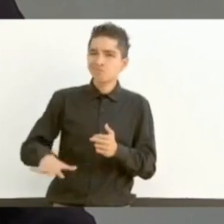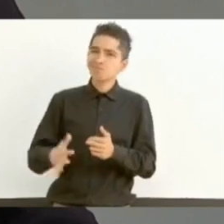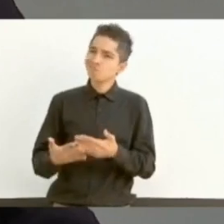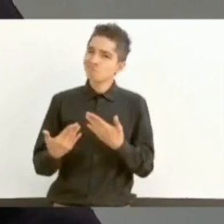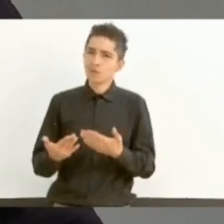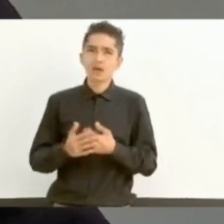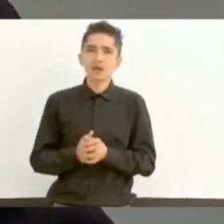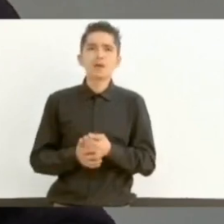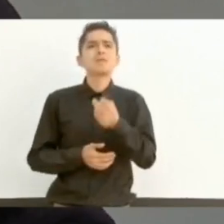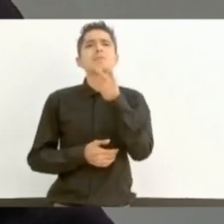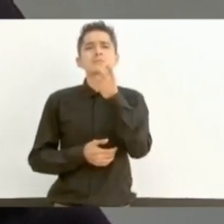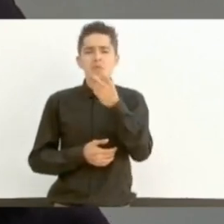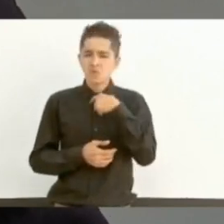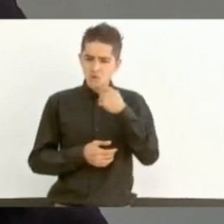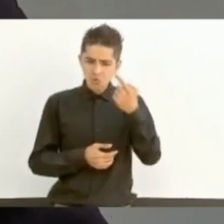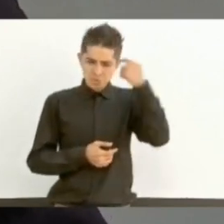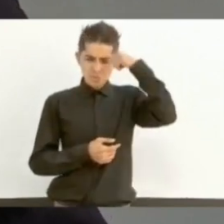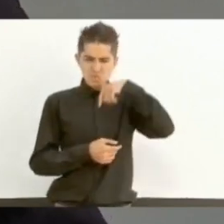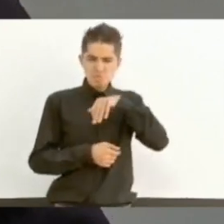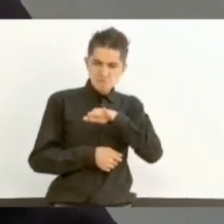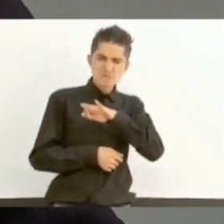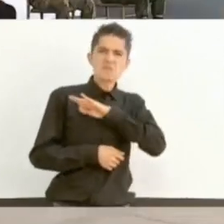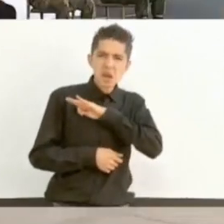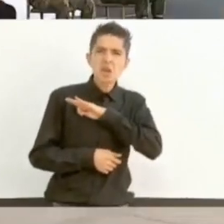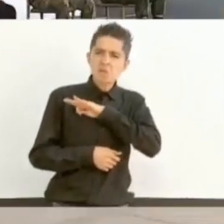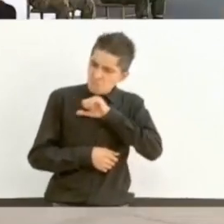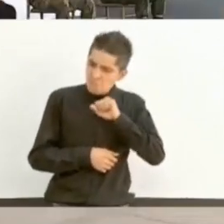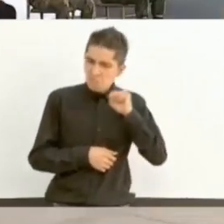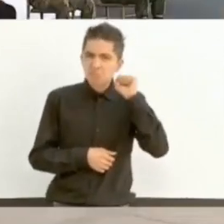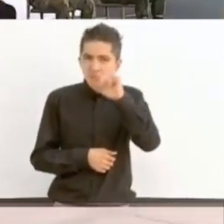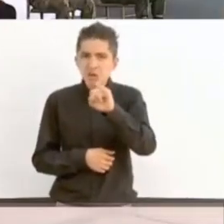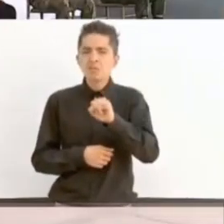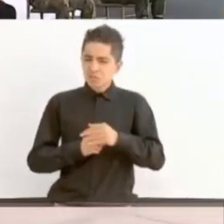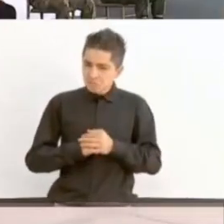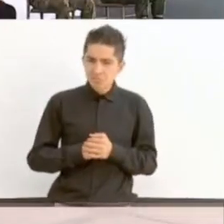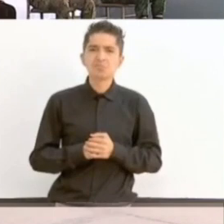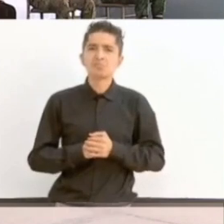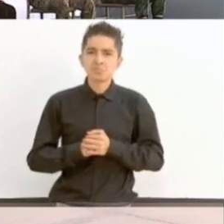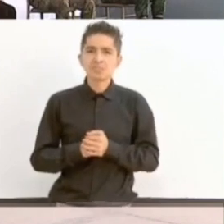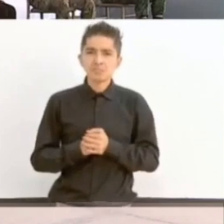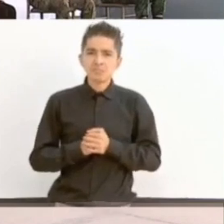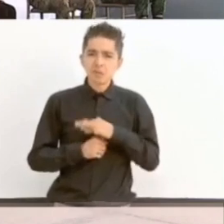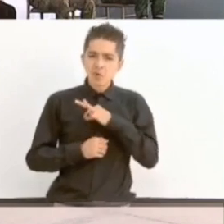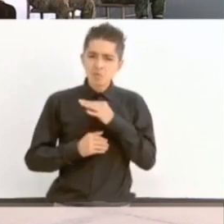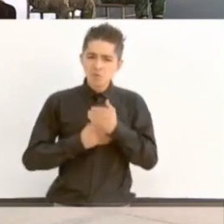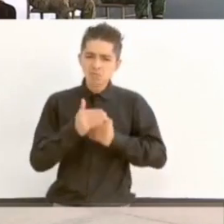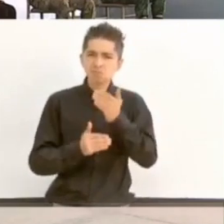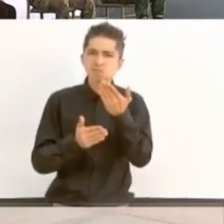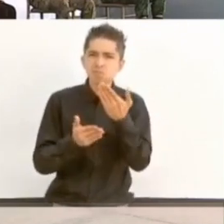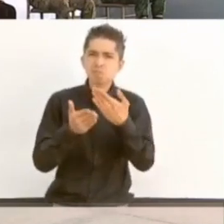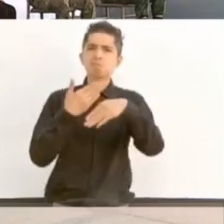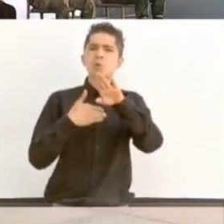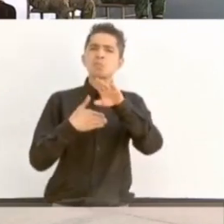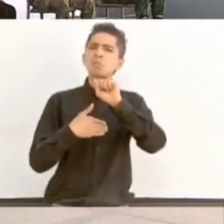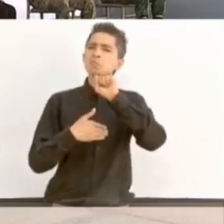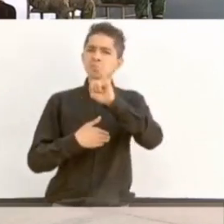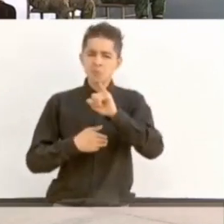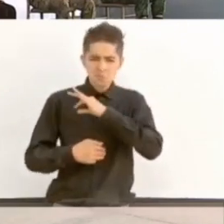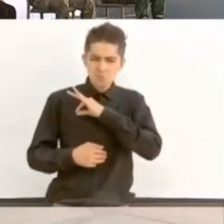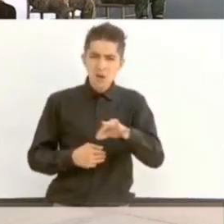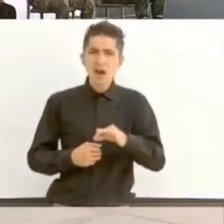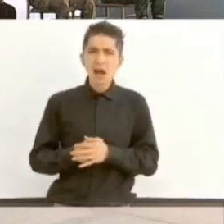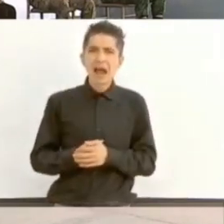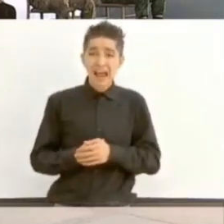Por eso tenemos mucha fe en que vamos a salir adelante. Ahí está